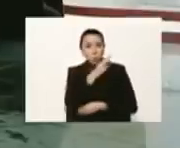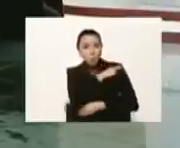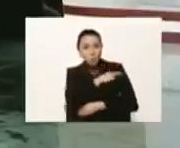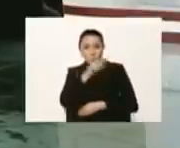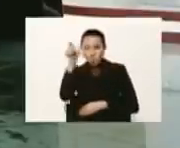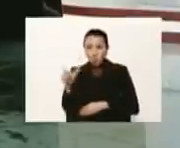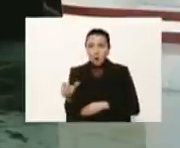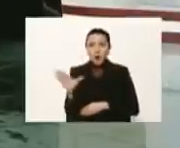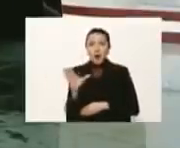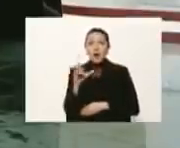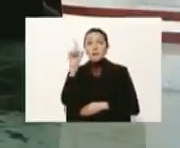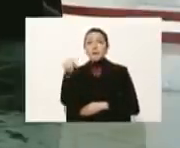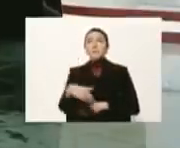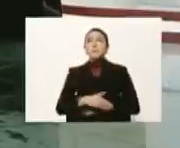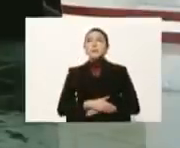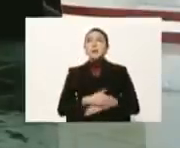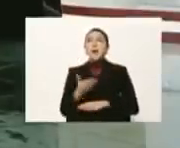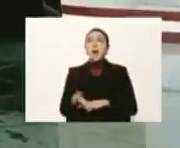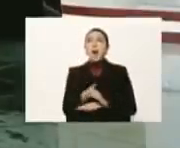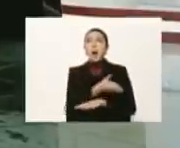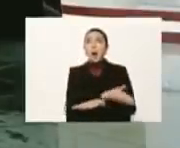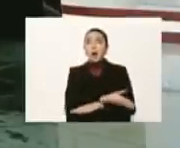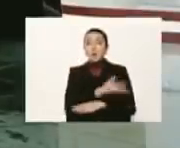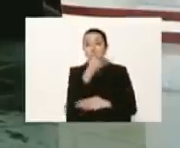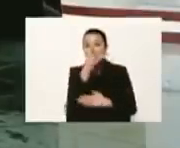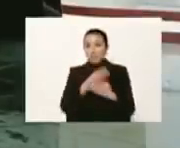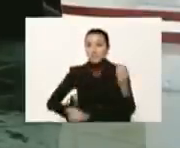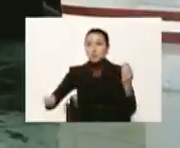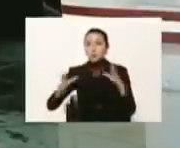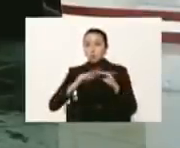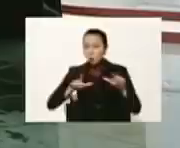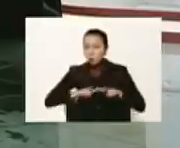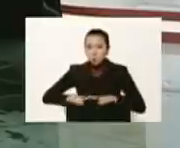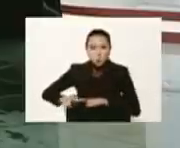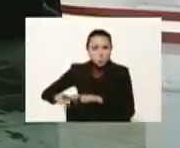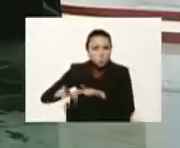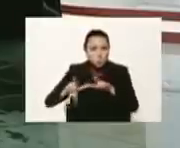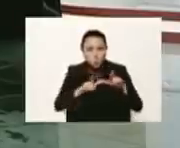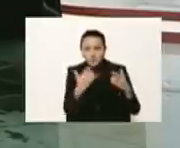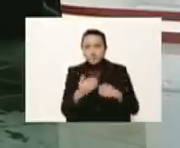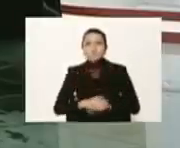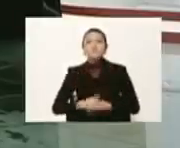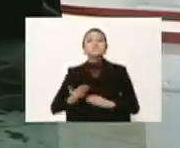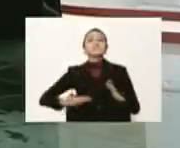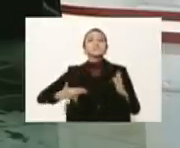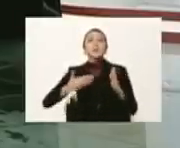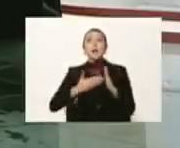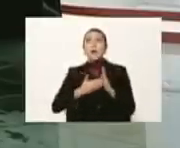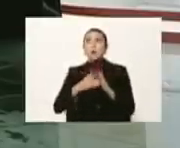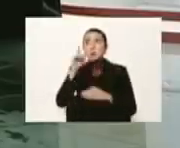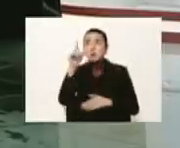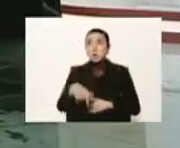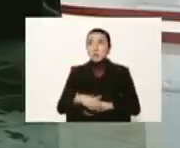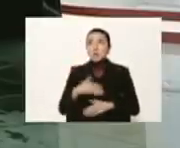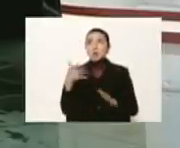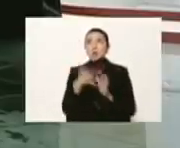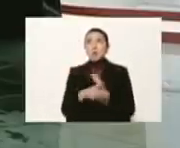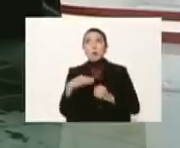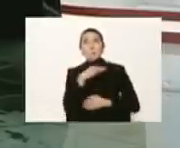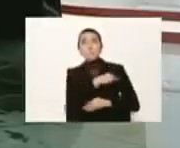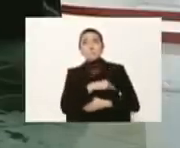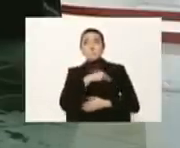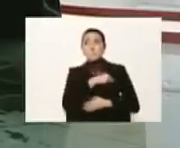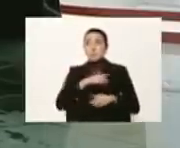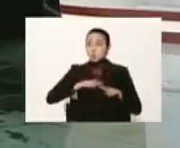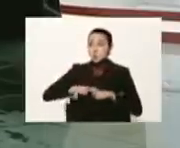Carmen Meléndez. Precisamente antes de ellos abandonar estos espacios, atacaron la base de misiones ubicada en el sector. Veamos más de